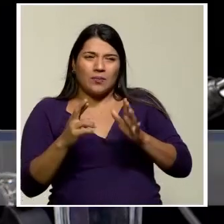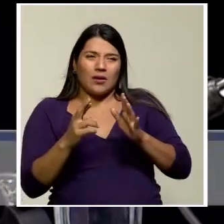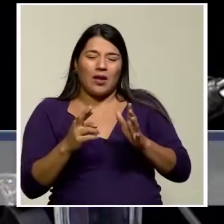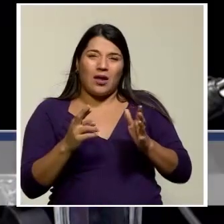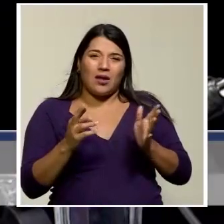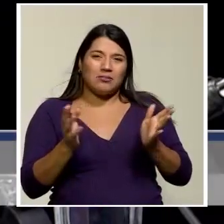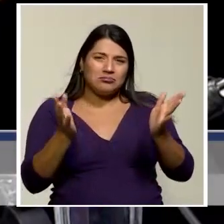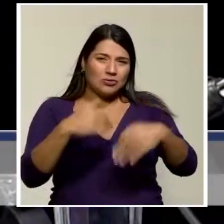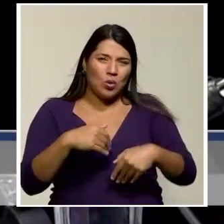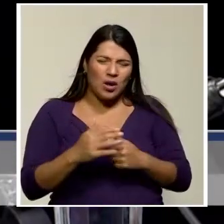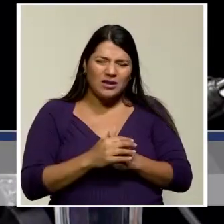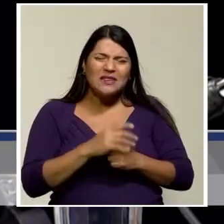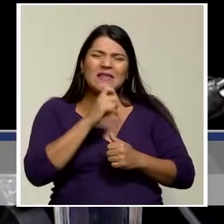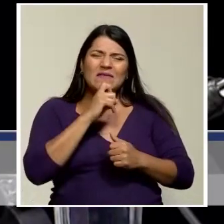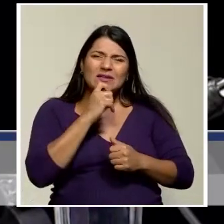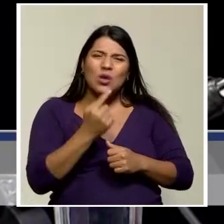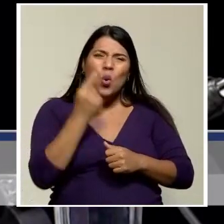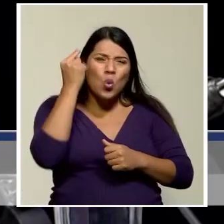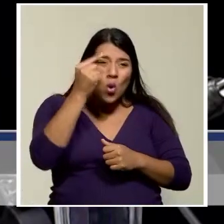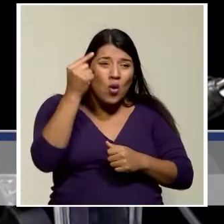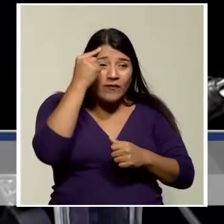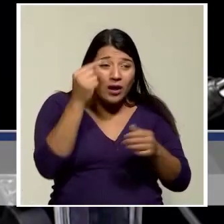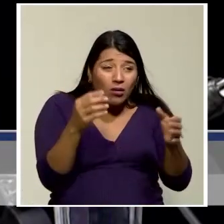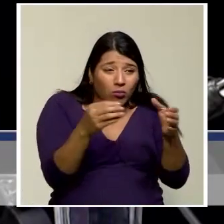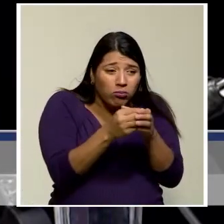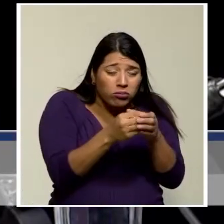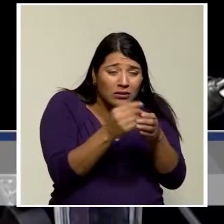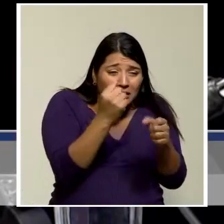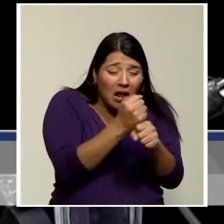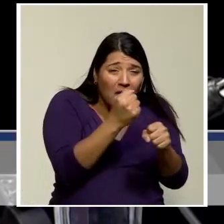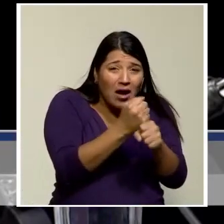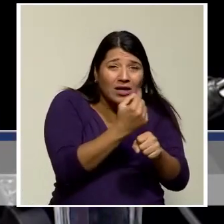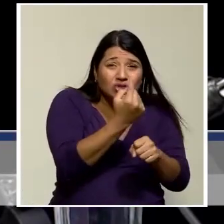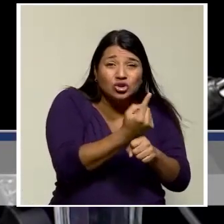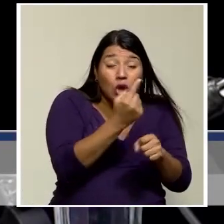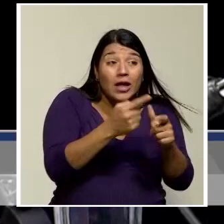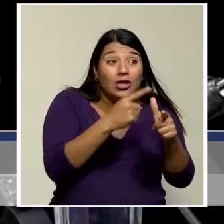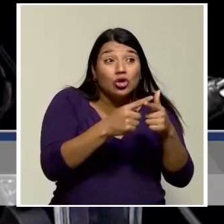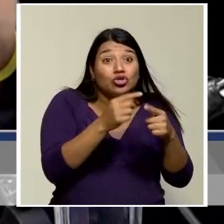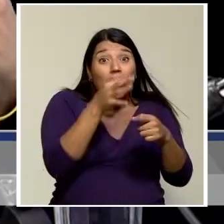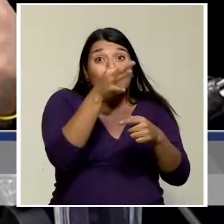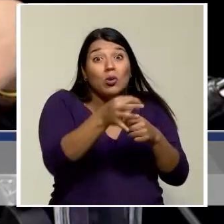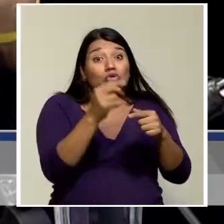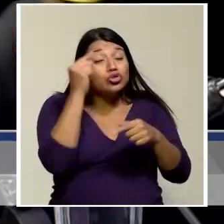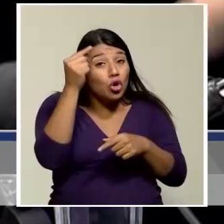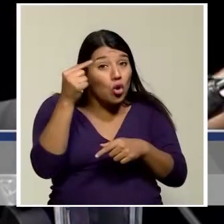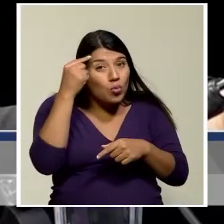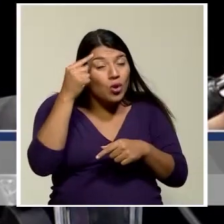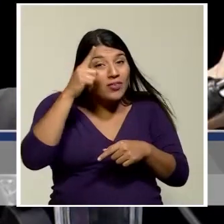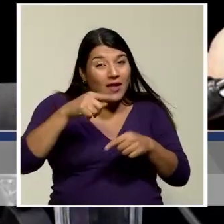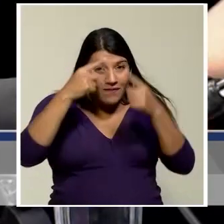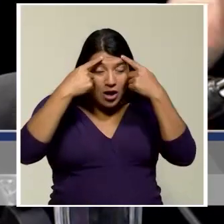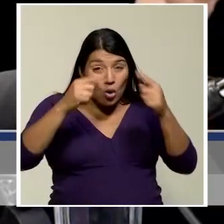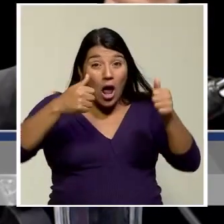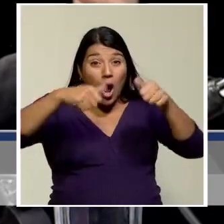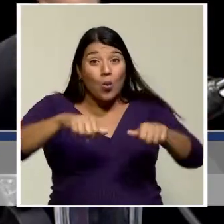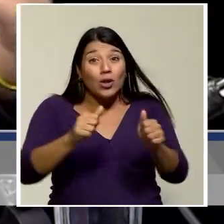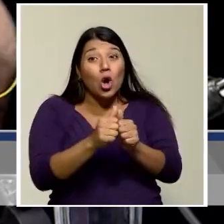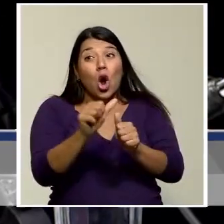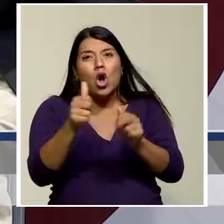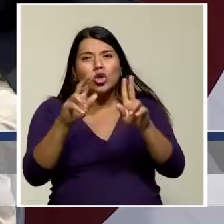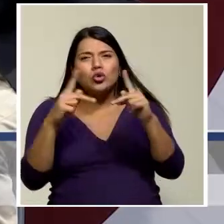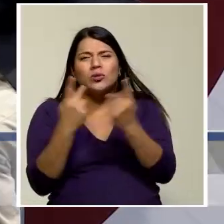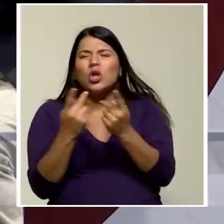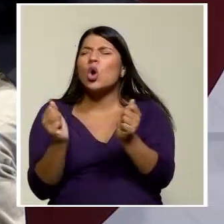va a haber un gobierno que tenga una mayoría aplastante. Entonces, los próximos gobiernos van a tener que buscar acuerdos con otras fracciones. ¿Con quién? ¿Con